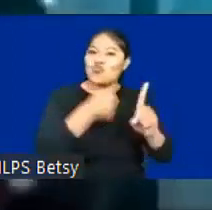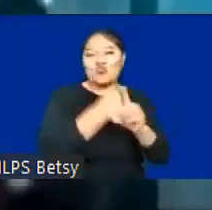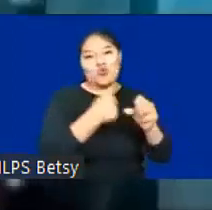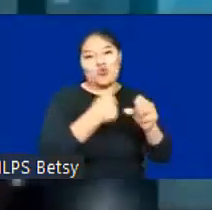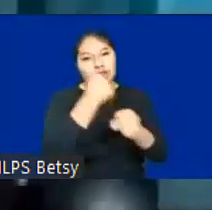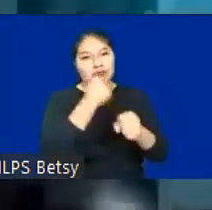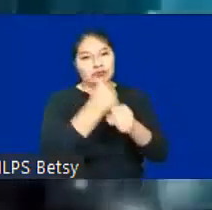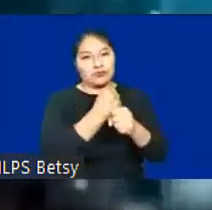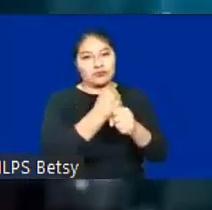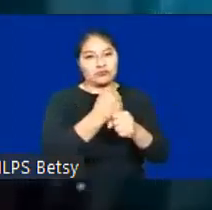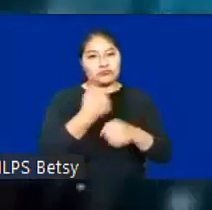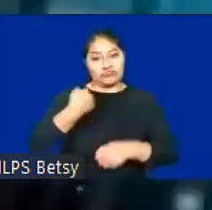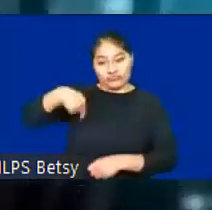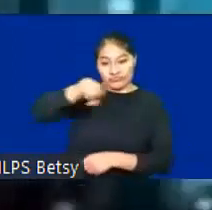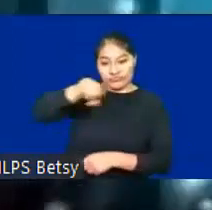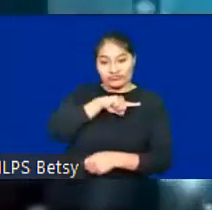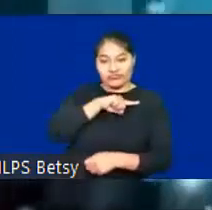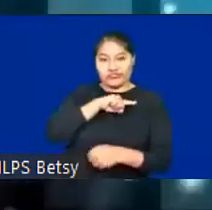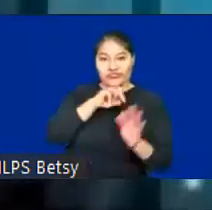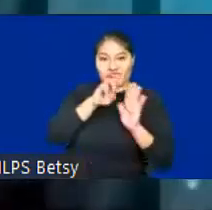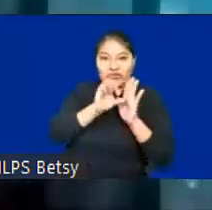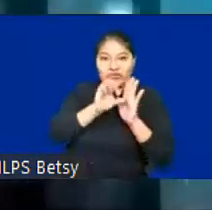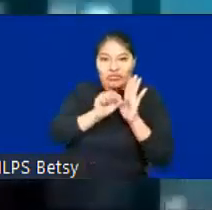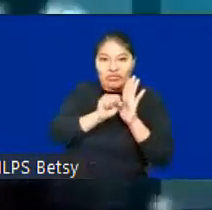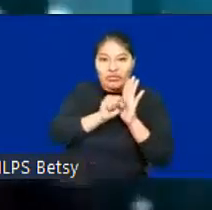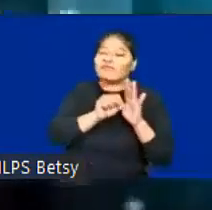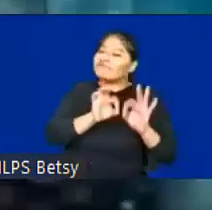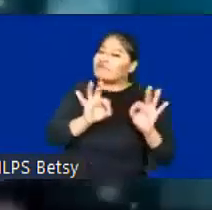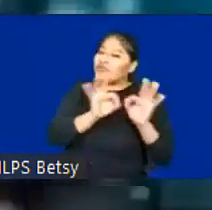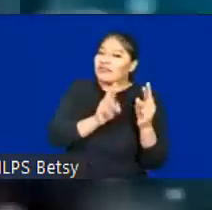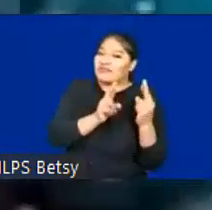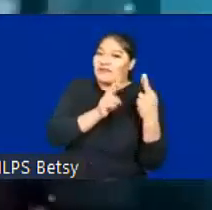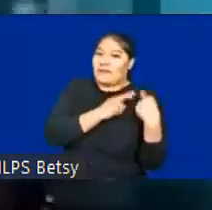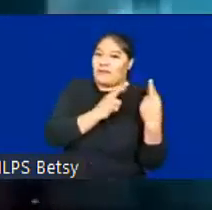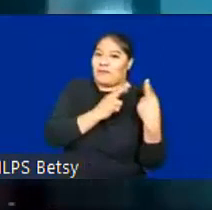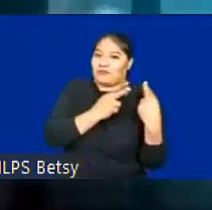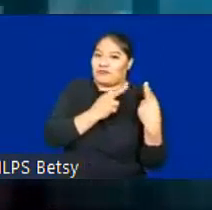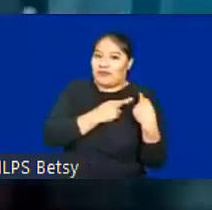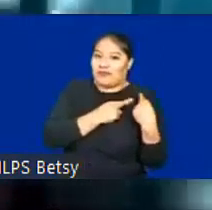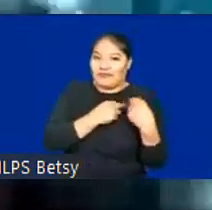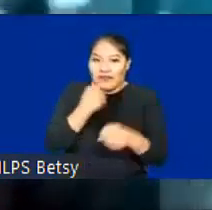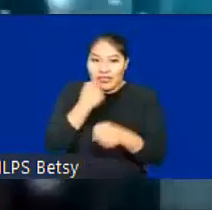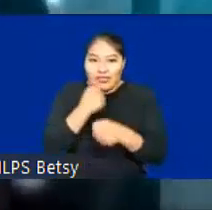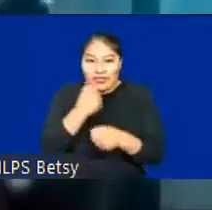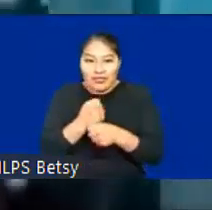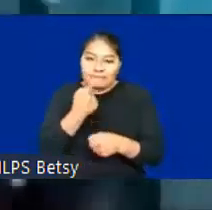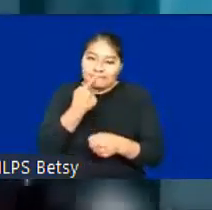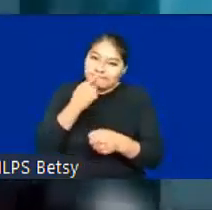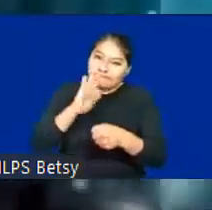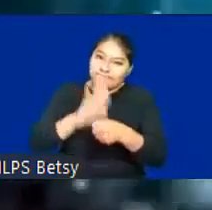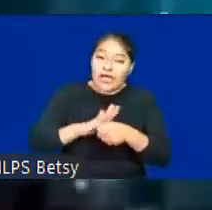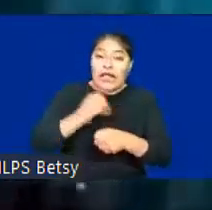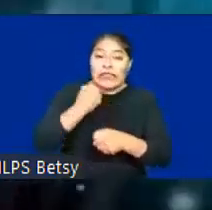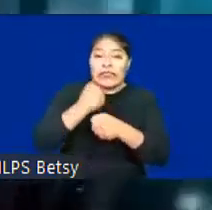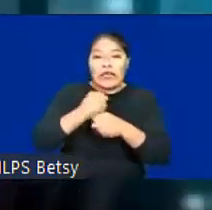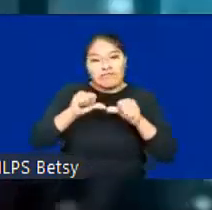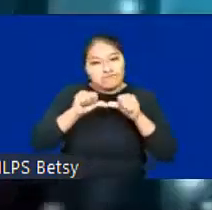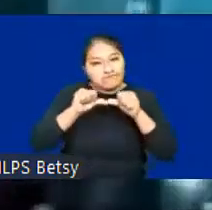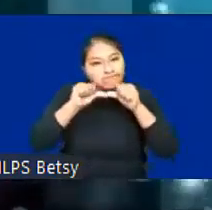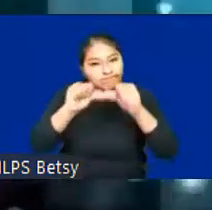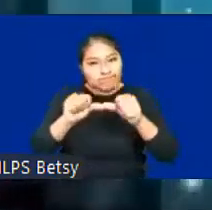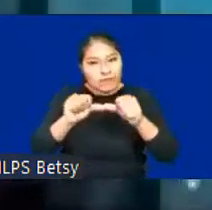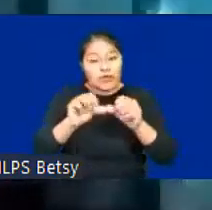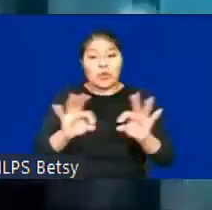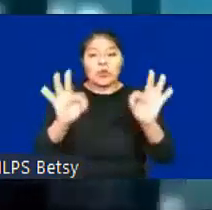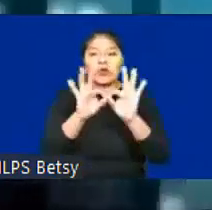seguir enriqueciendo este plan de gobierno digital y liderando, por supuesto, el proceso